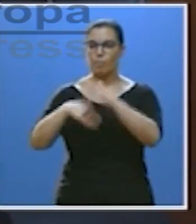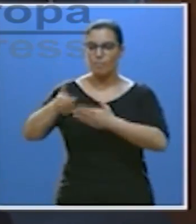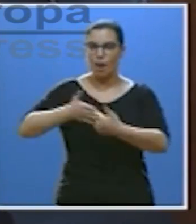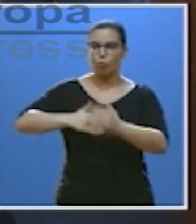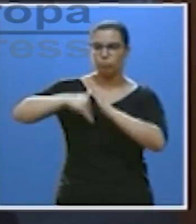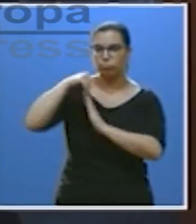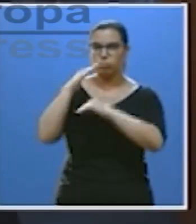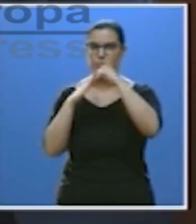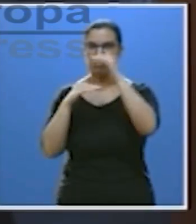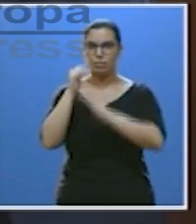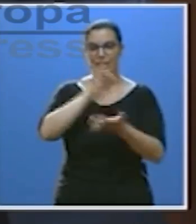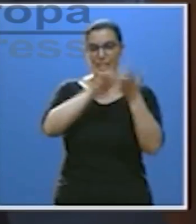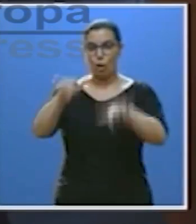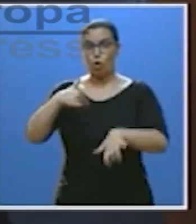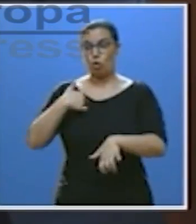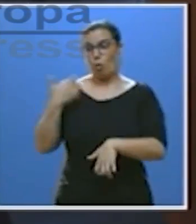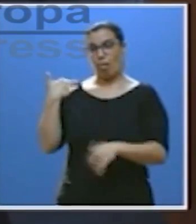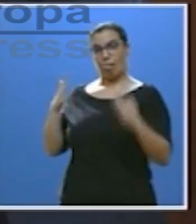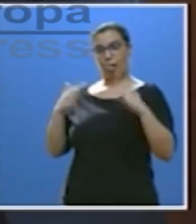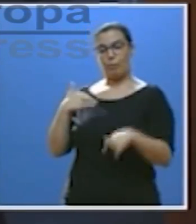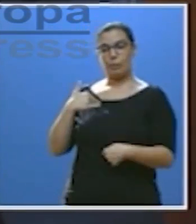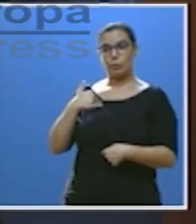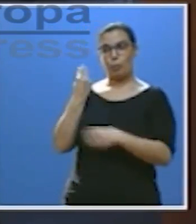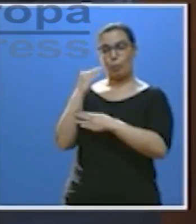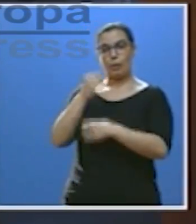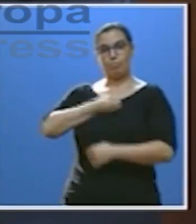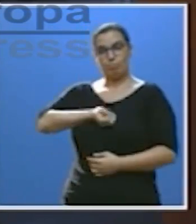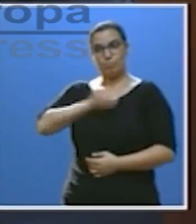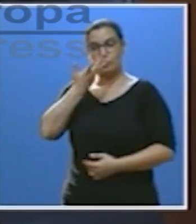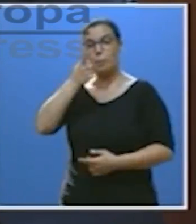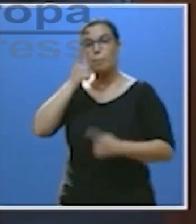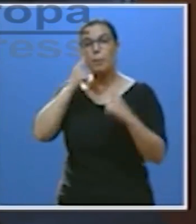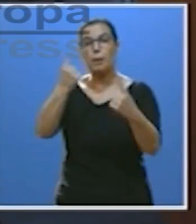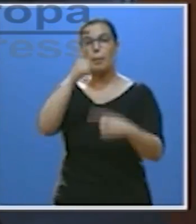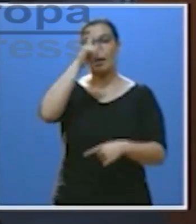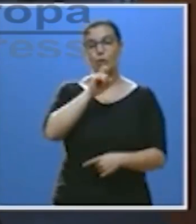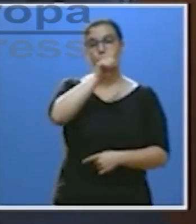cuando despertaba mi vocación política. Fue la primera vez, 1983, en la que yo tuve la oportunidad